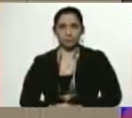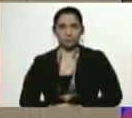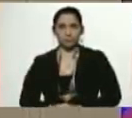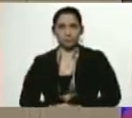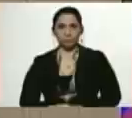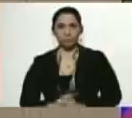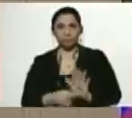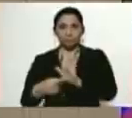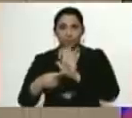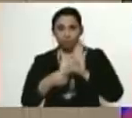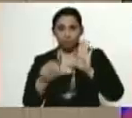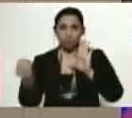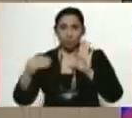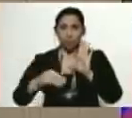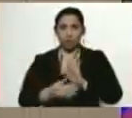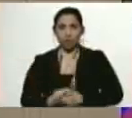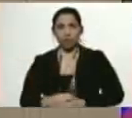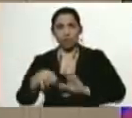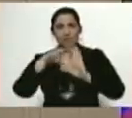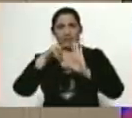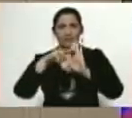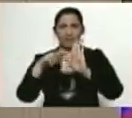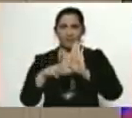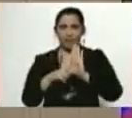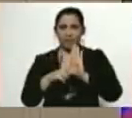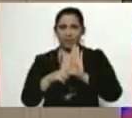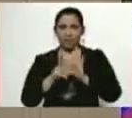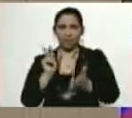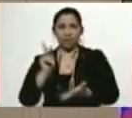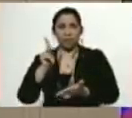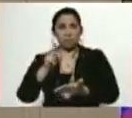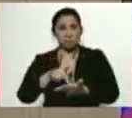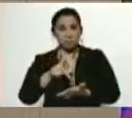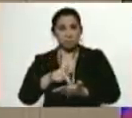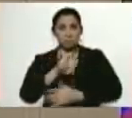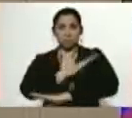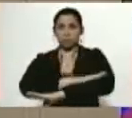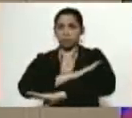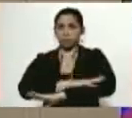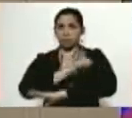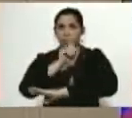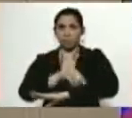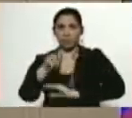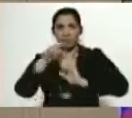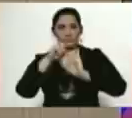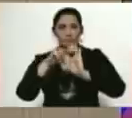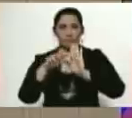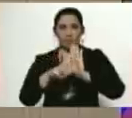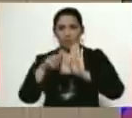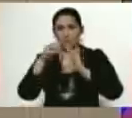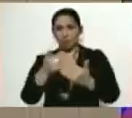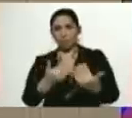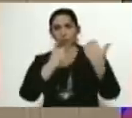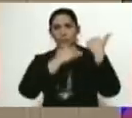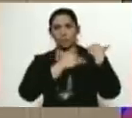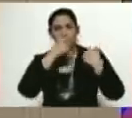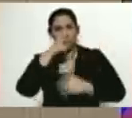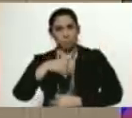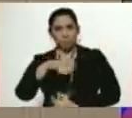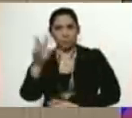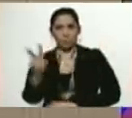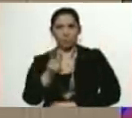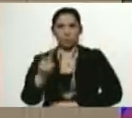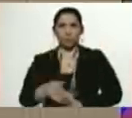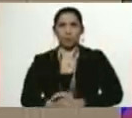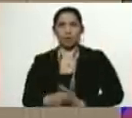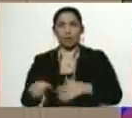una muestra más del nivel de la presencia cívica y del nivel de responsabilidad del pueblo de Venezuela.